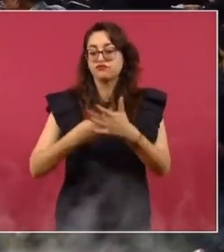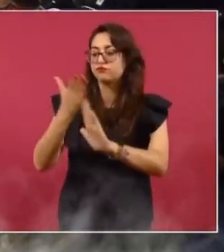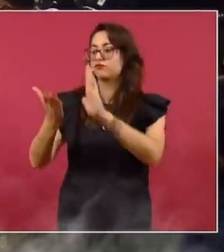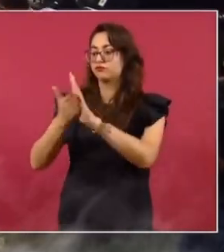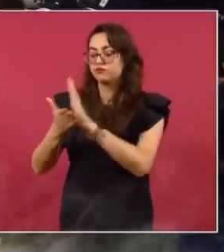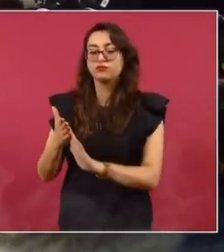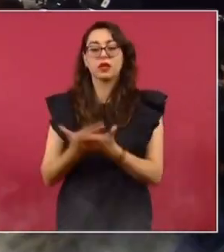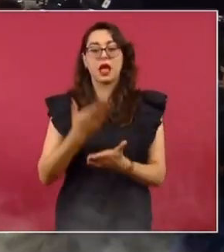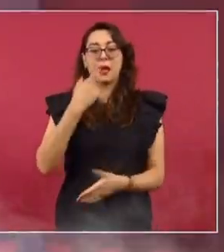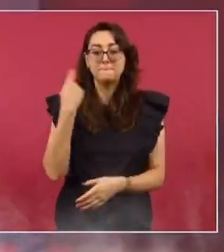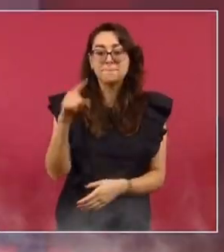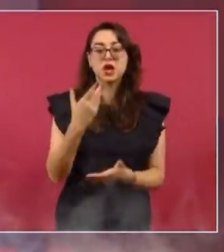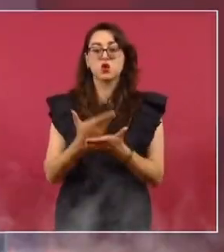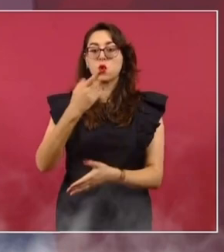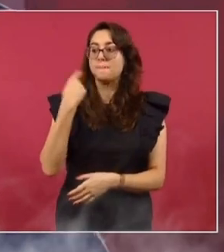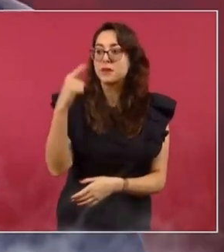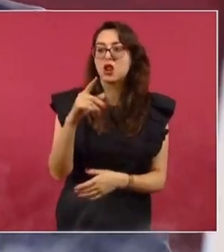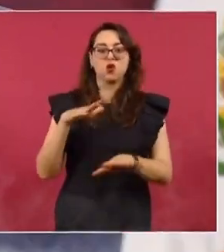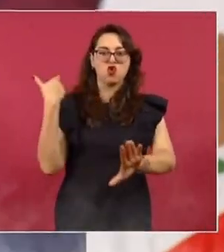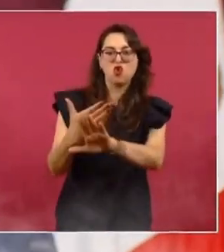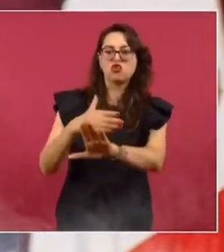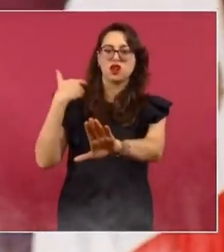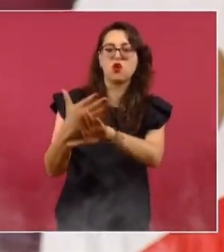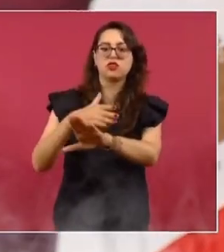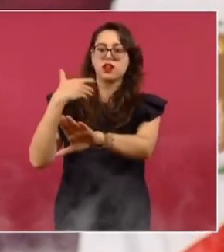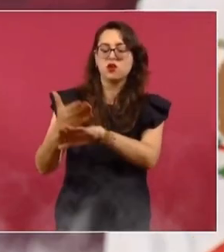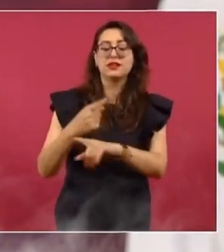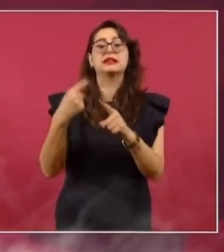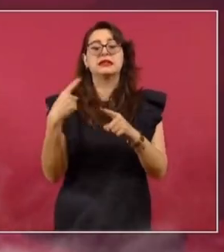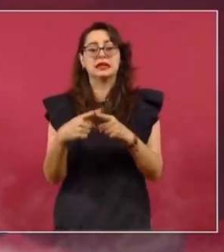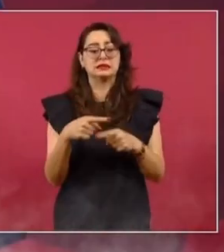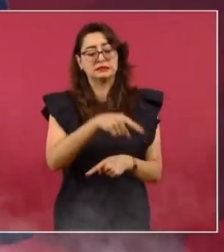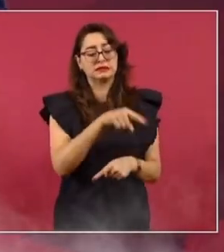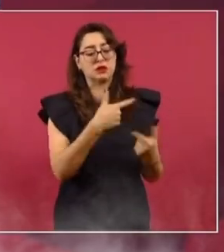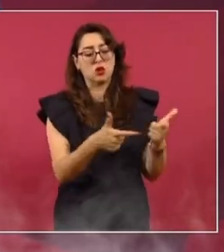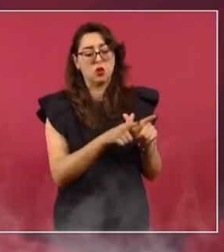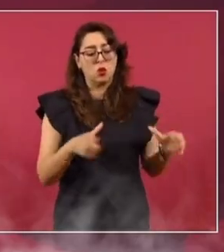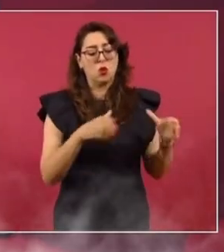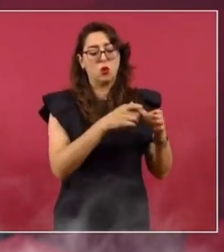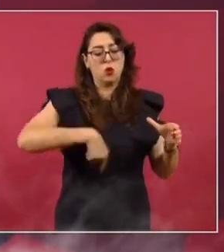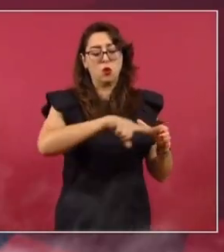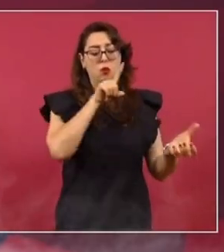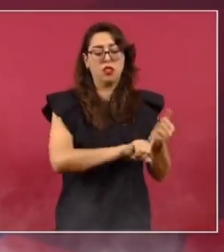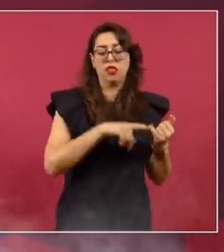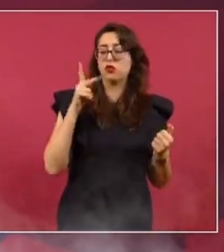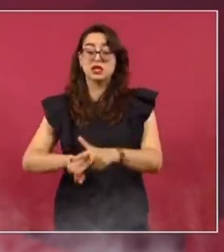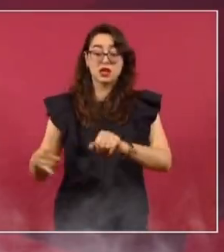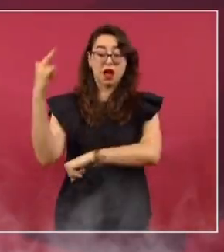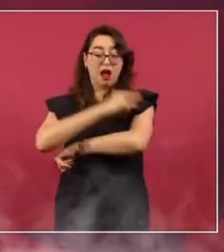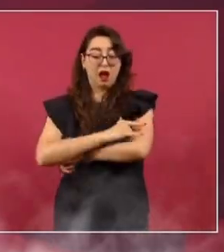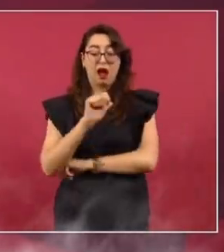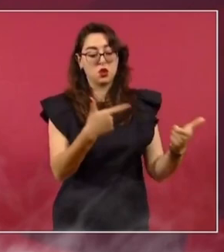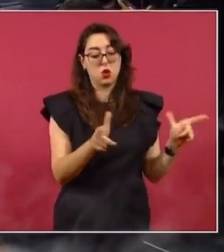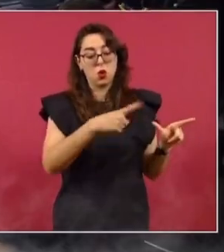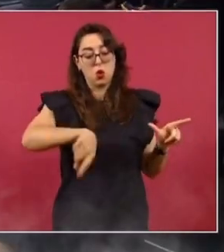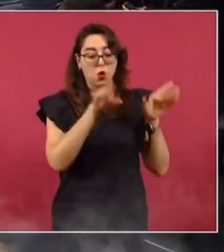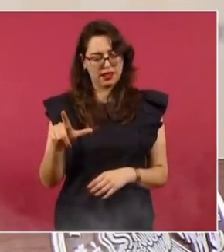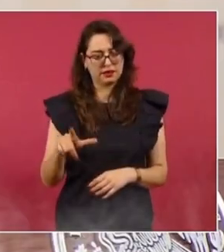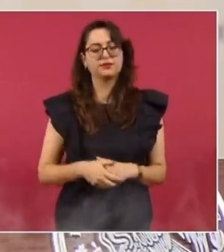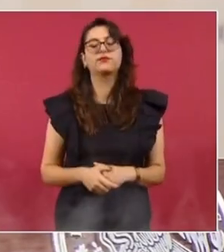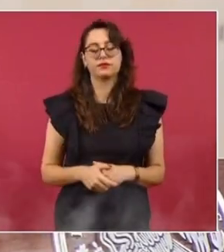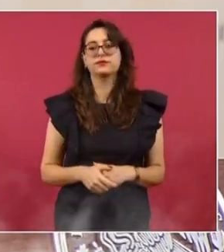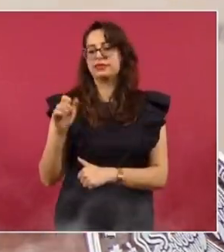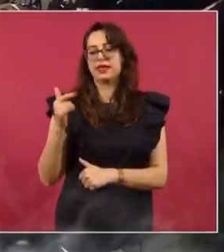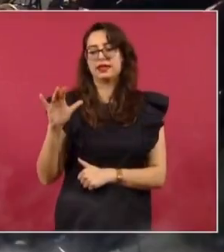que estamos llevando a cabo se promueven por un grupo vinculado a los jueces, a los magistrados, a los ministros del Poder Judicial. Ahí está Cosío,